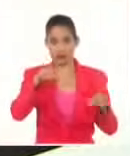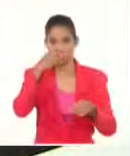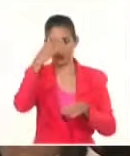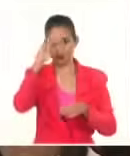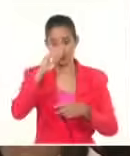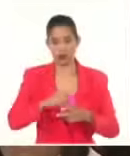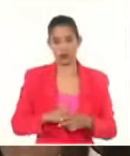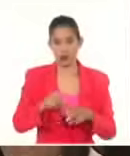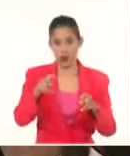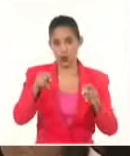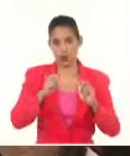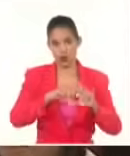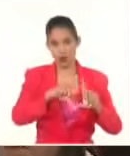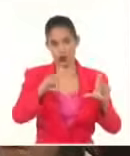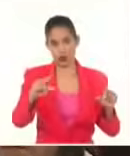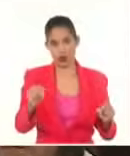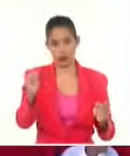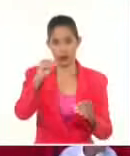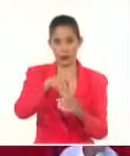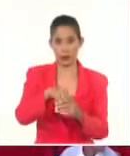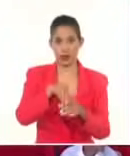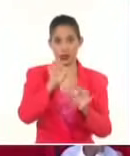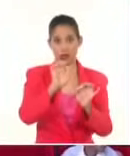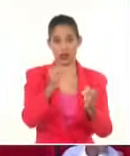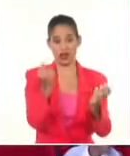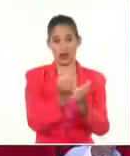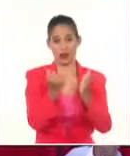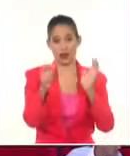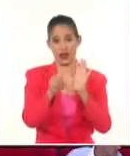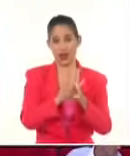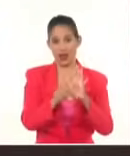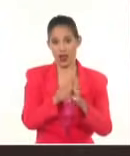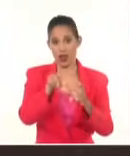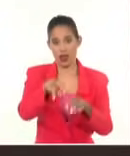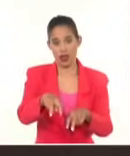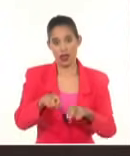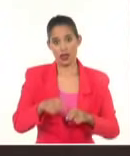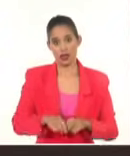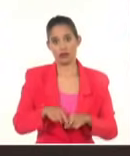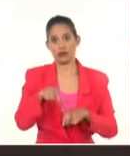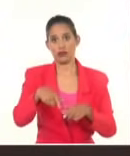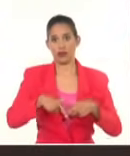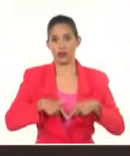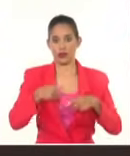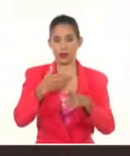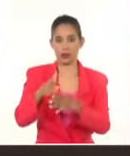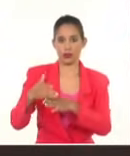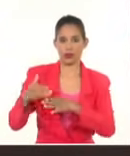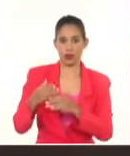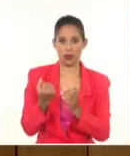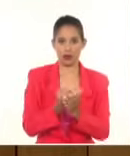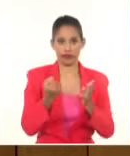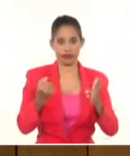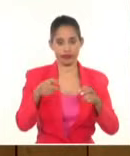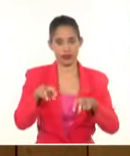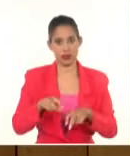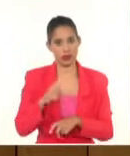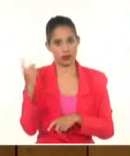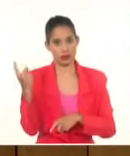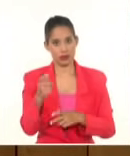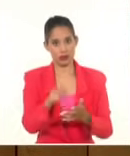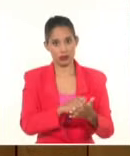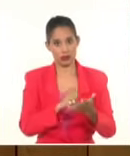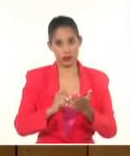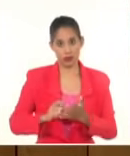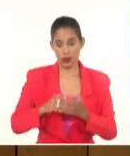Nuevos conceptos aparecen en la ley de migración aprobada por los parlamentarios cubanos en la Asamblea Nacional del Poder Popular. Tras estudiar los